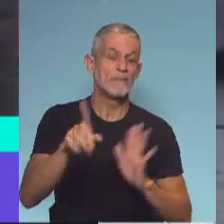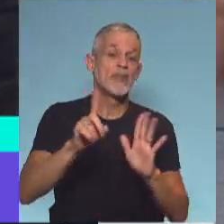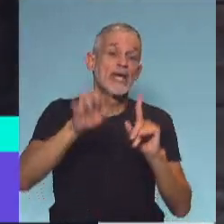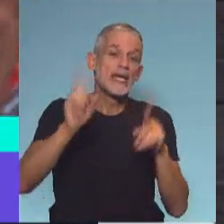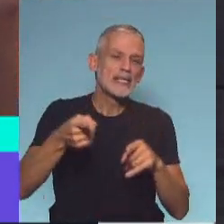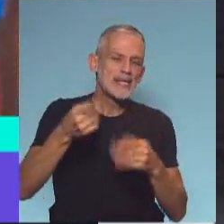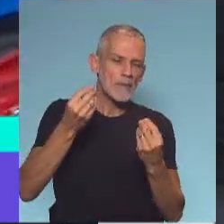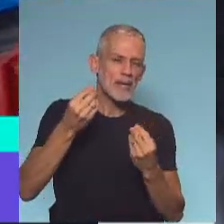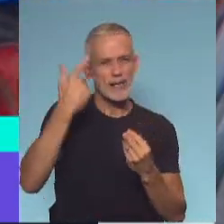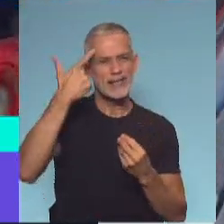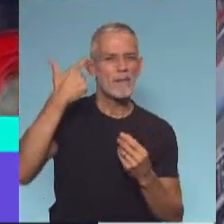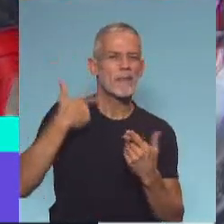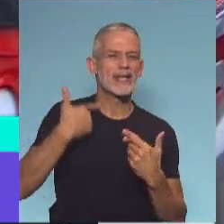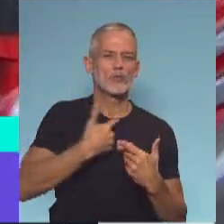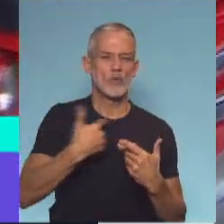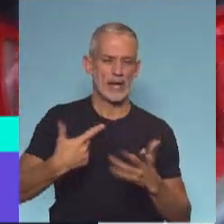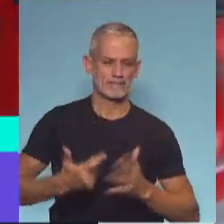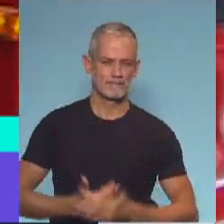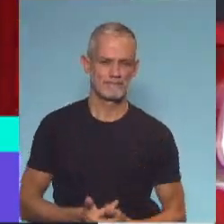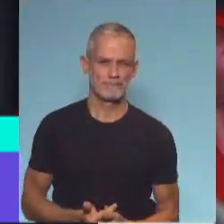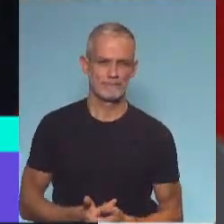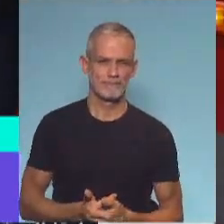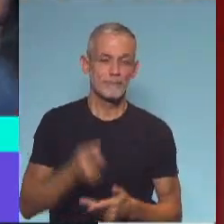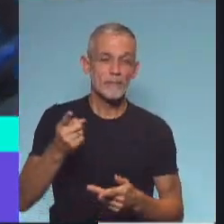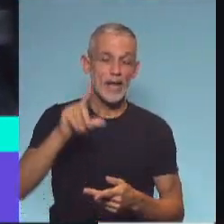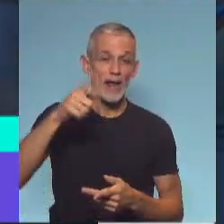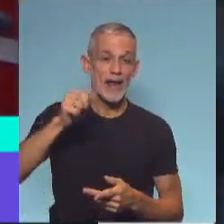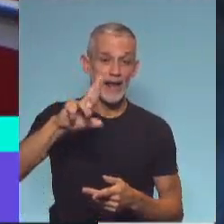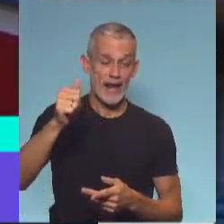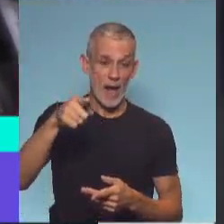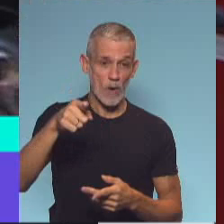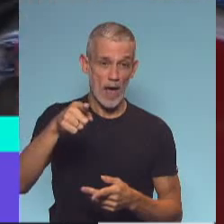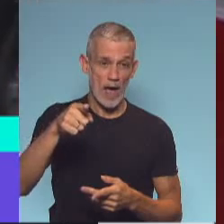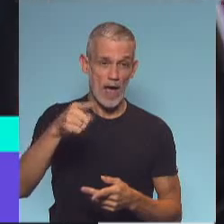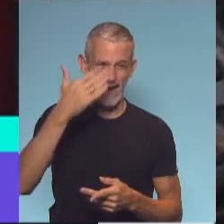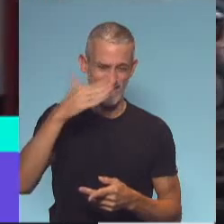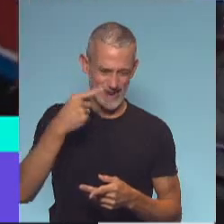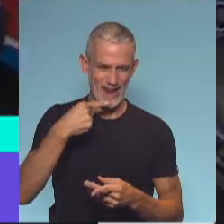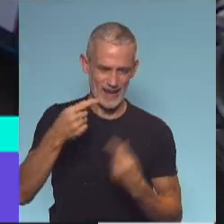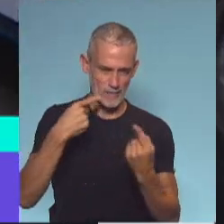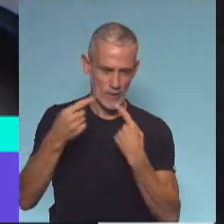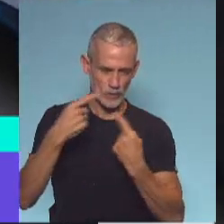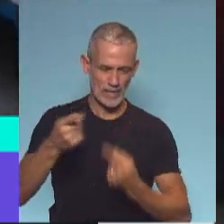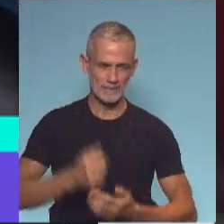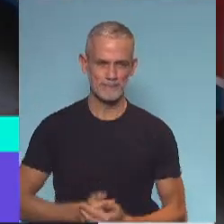se está controlando la temperatura. Laurita, te dejamos a ti para justamente la continuidad de la entrevista.